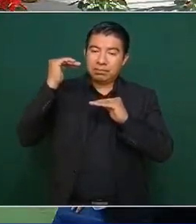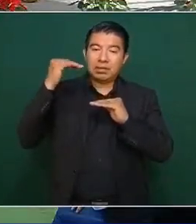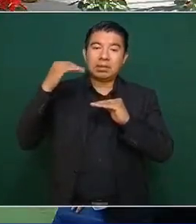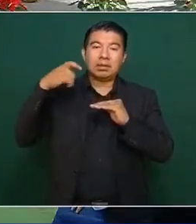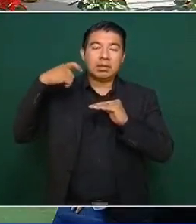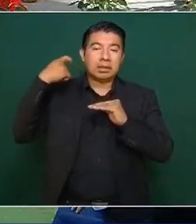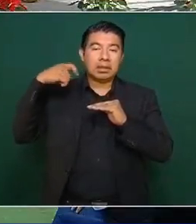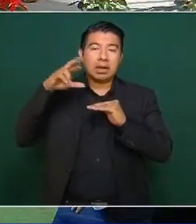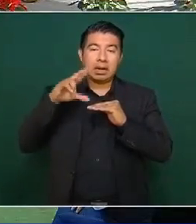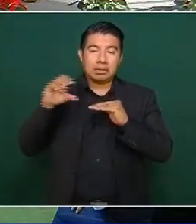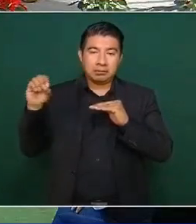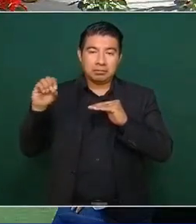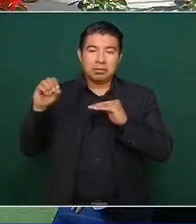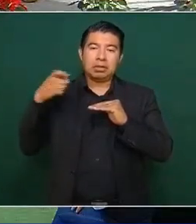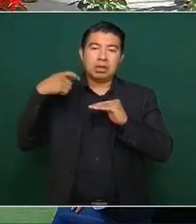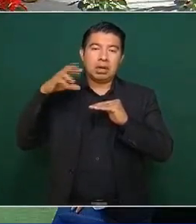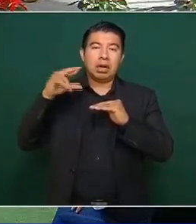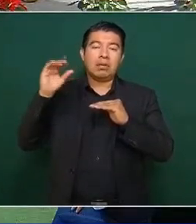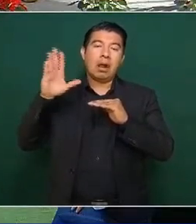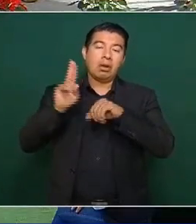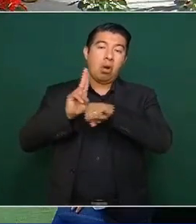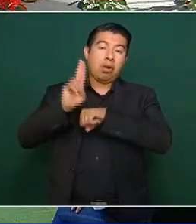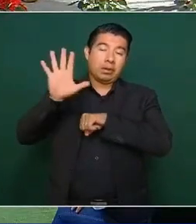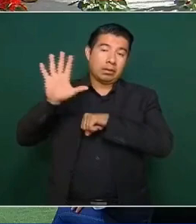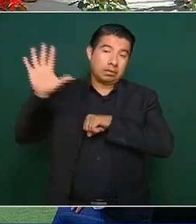Quintana Roo, y eso el norte de Quintana Roo,